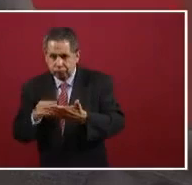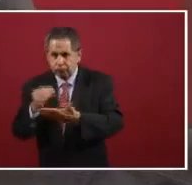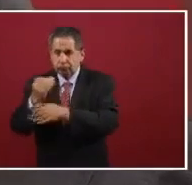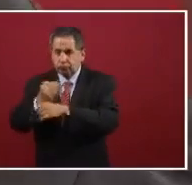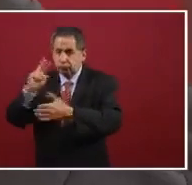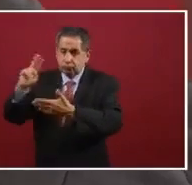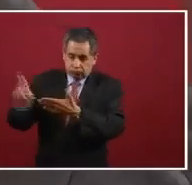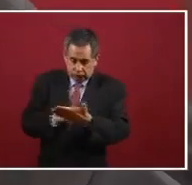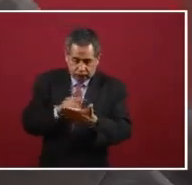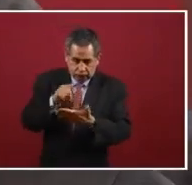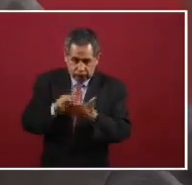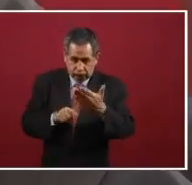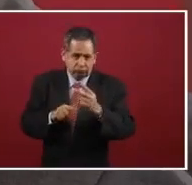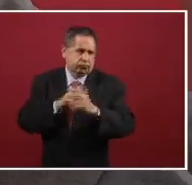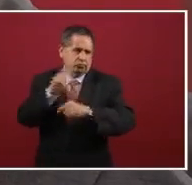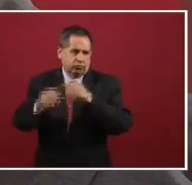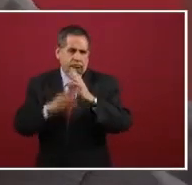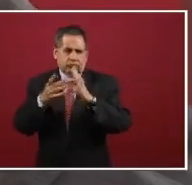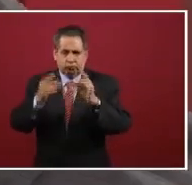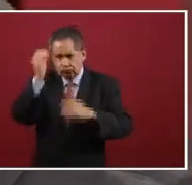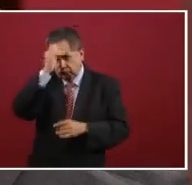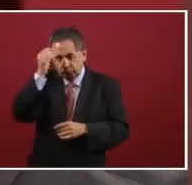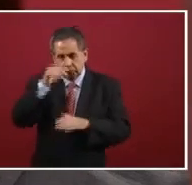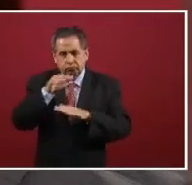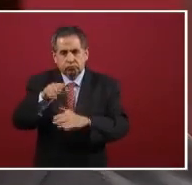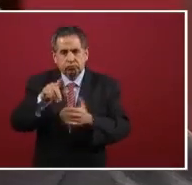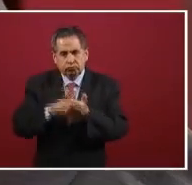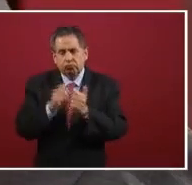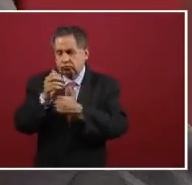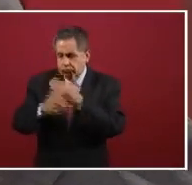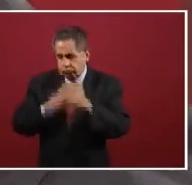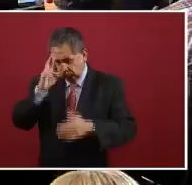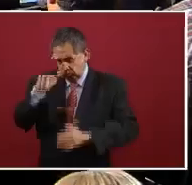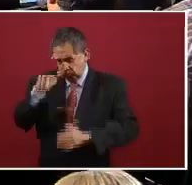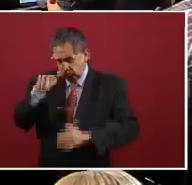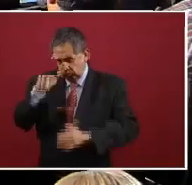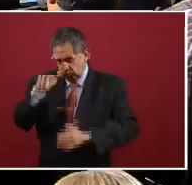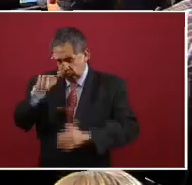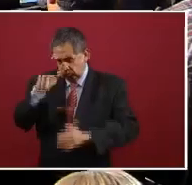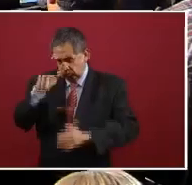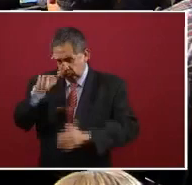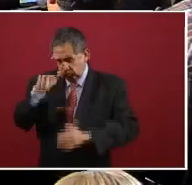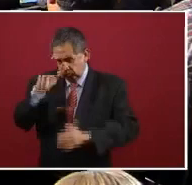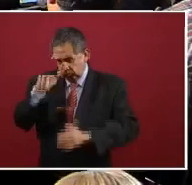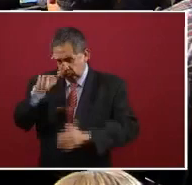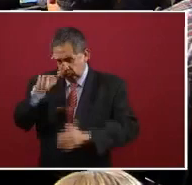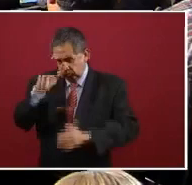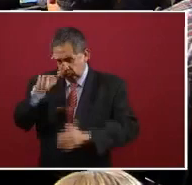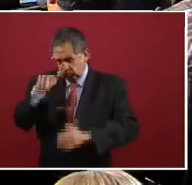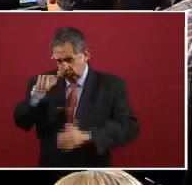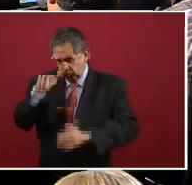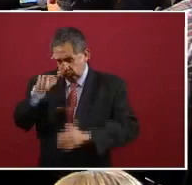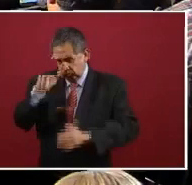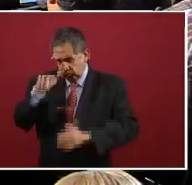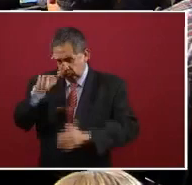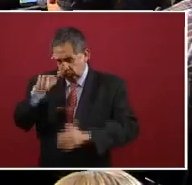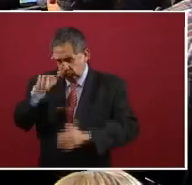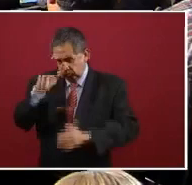firmada, pues ya podríamos dar una opinión respetuosa respecto a Guatemala. Gracias. Por favor.